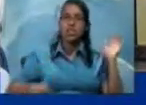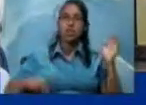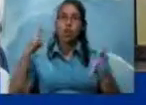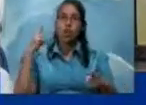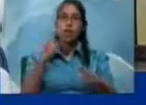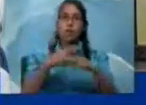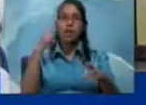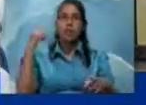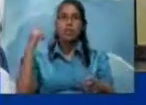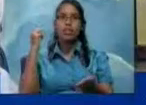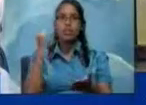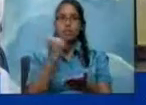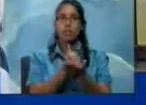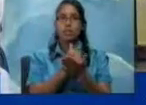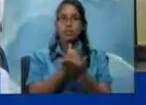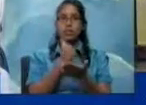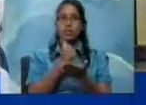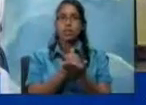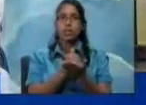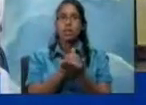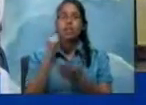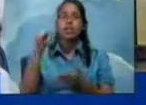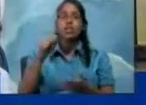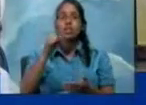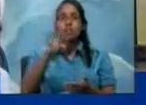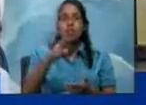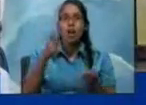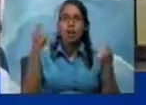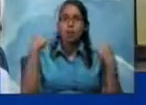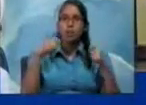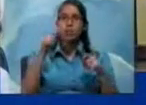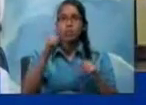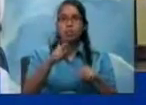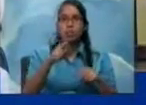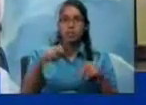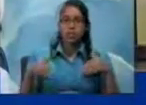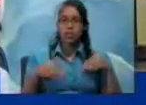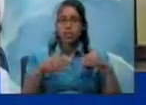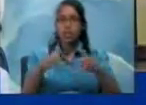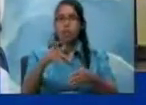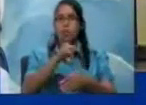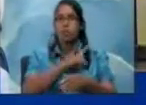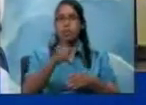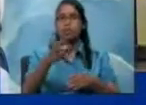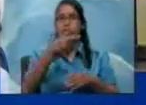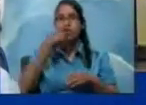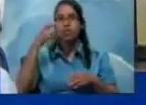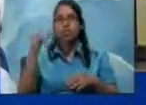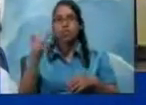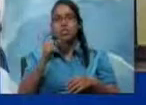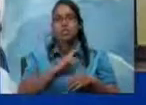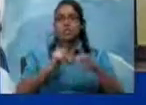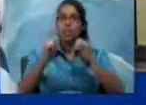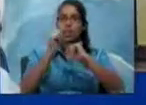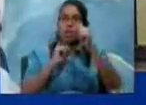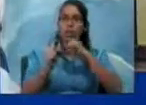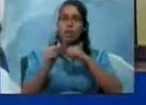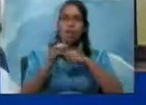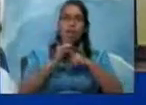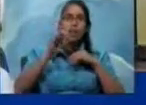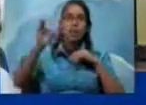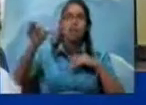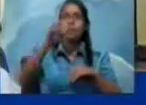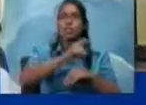lo reprenda am Si usted ha pasado por ese camino de la droga de la borrachera aléjese